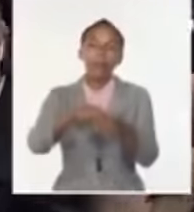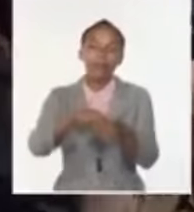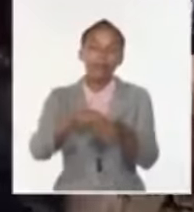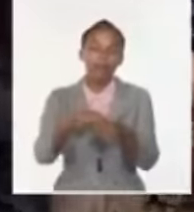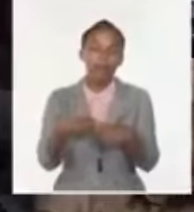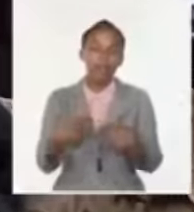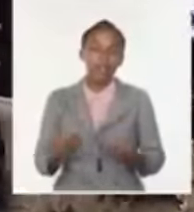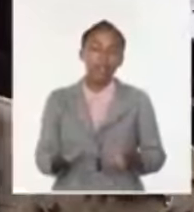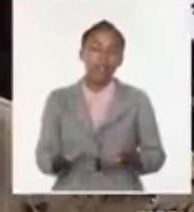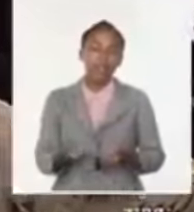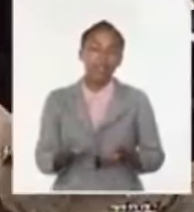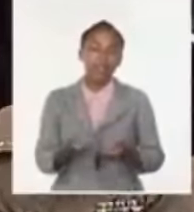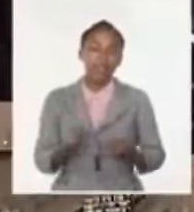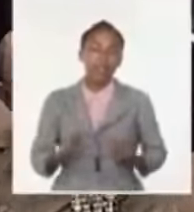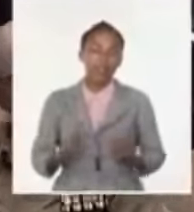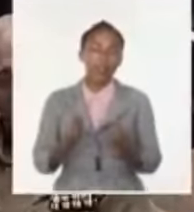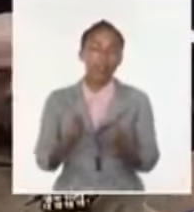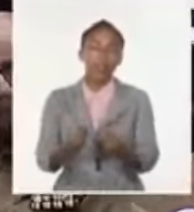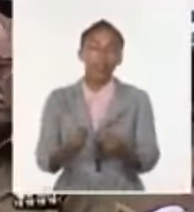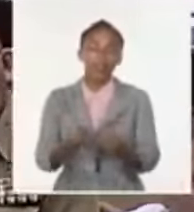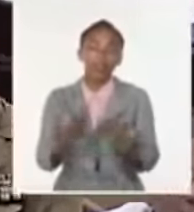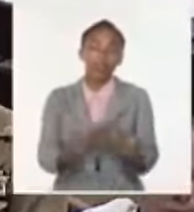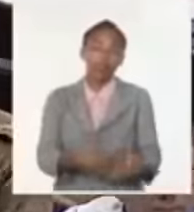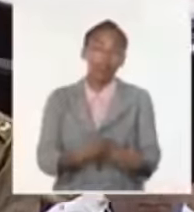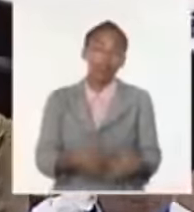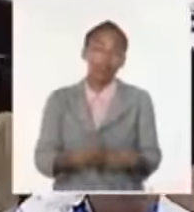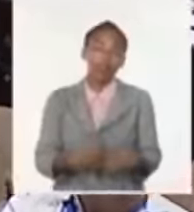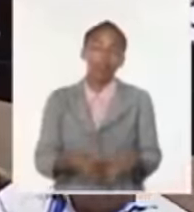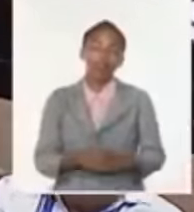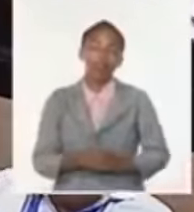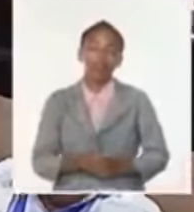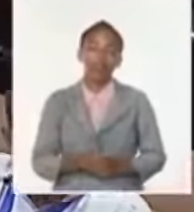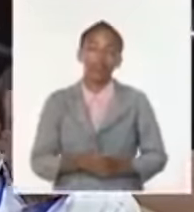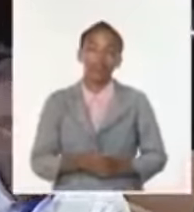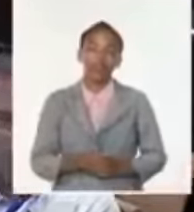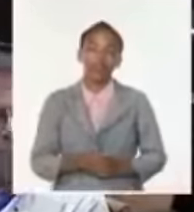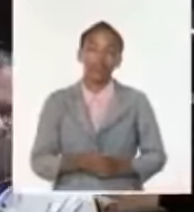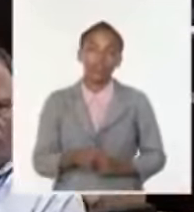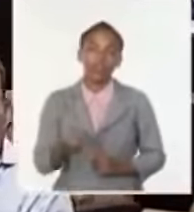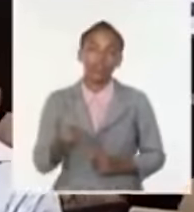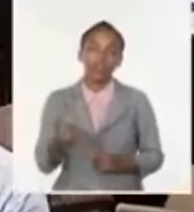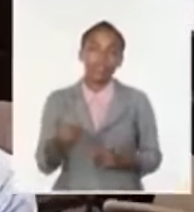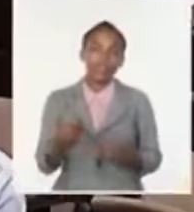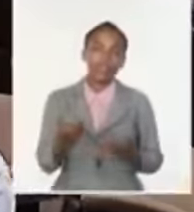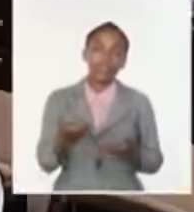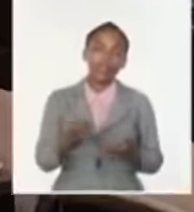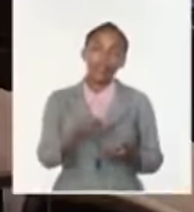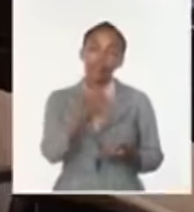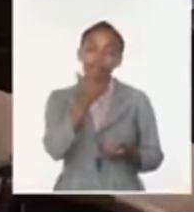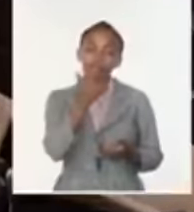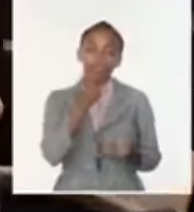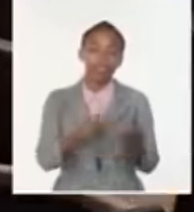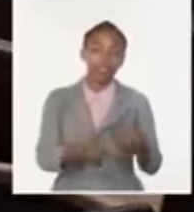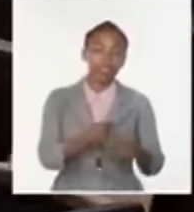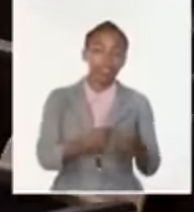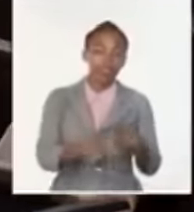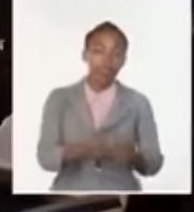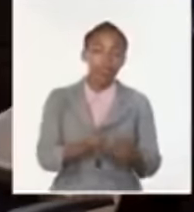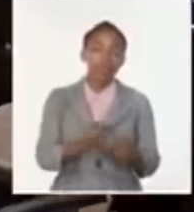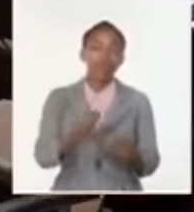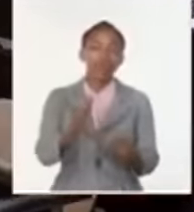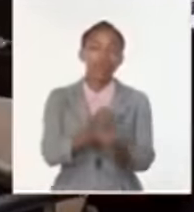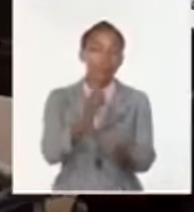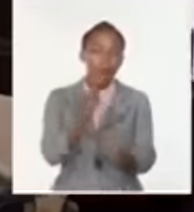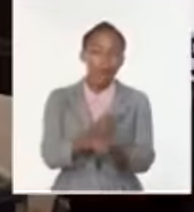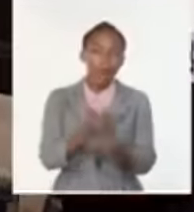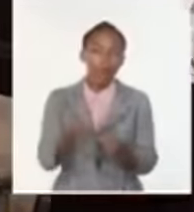cediendo su capacidad productiva, porque ellos están para eso. Se desentiende del negocio. Pone en riesgo a sus trabajadores, que muchas